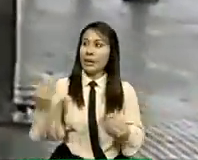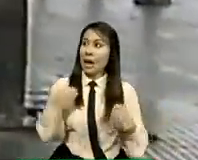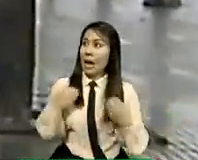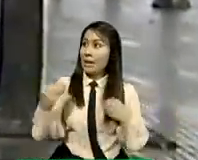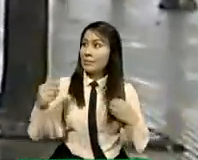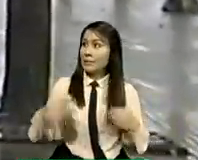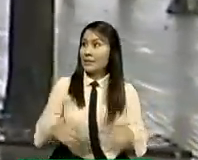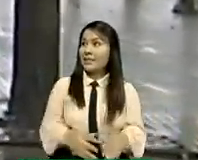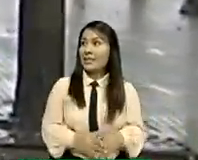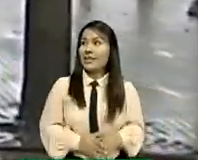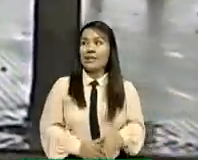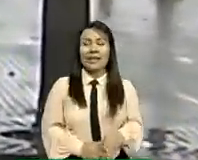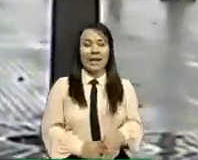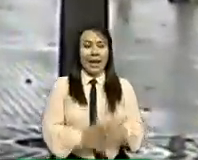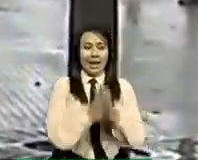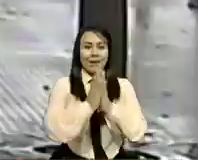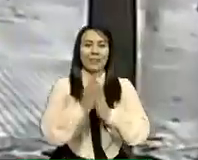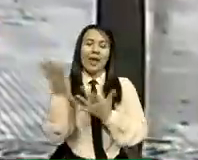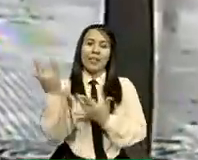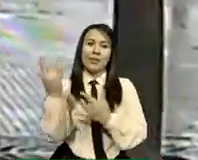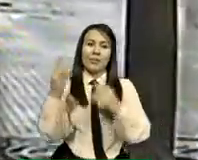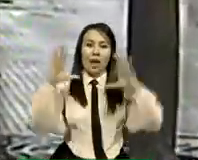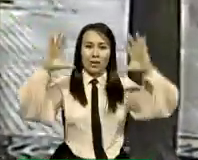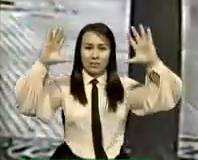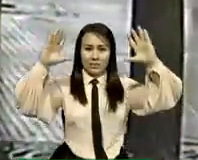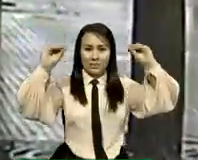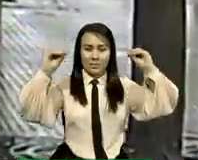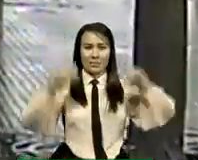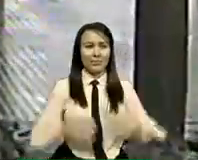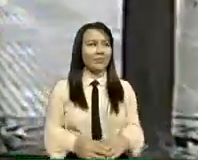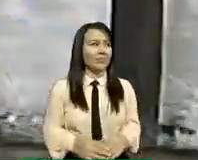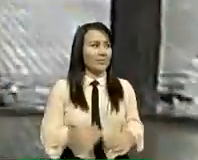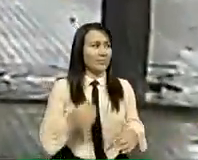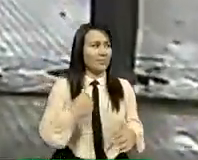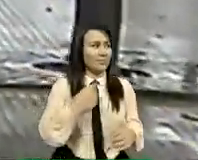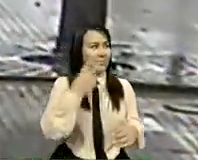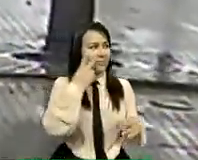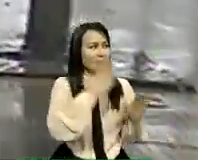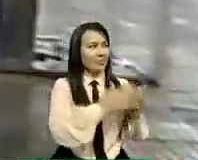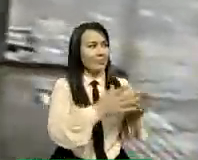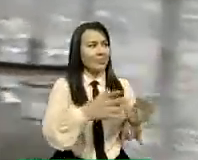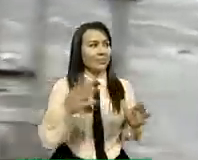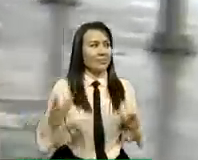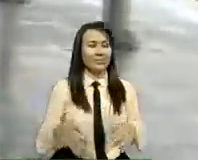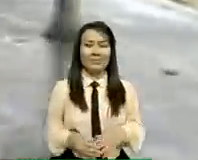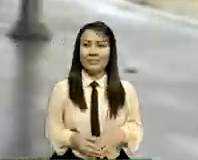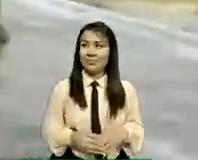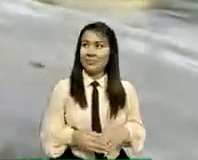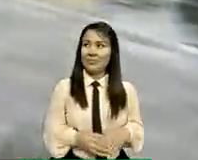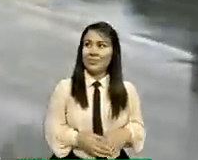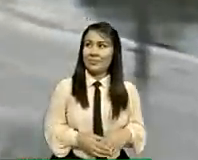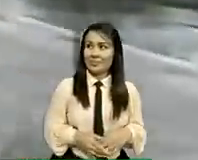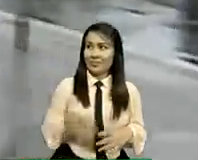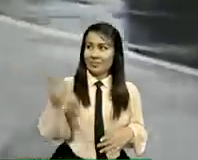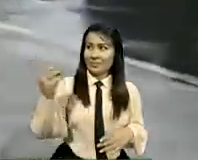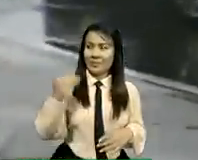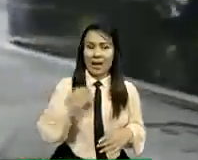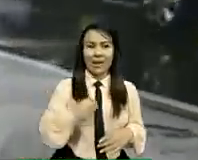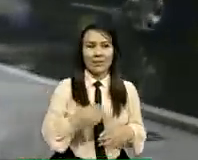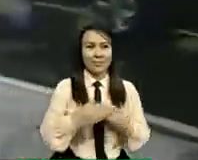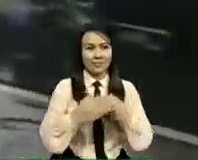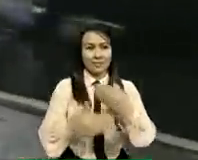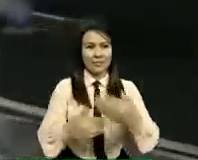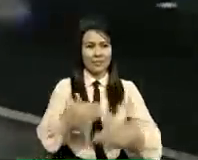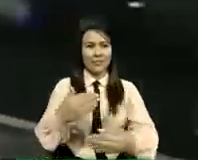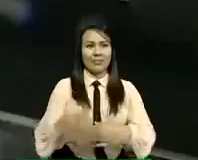qué? Esperando que escampe un poco la lluvia. Ok, para poder... Muchísimas gracias. Bueno, esa es una de las situaciones, uno de los caballeros acá.